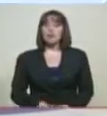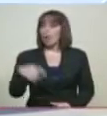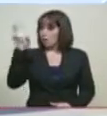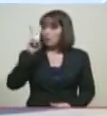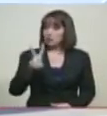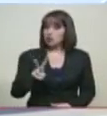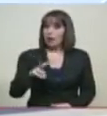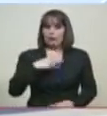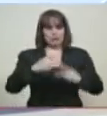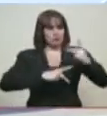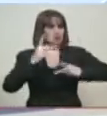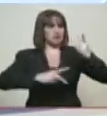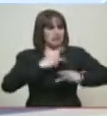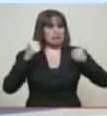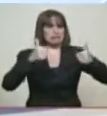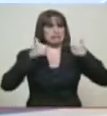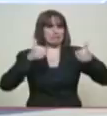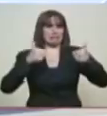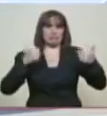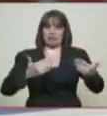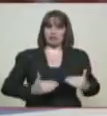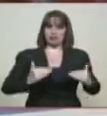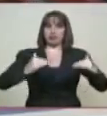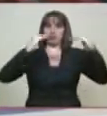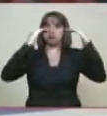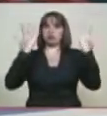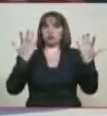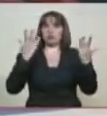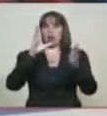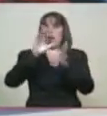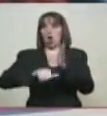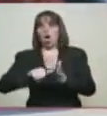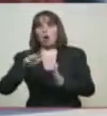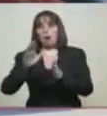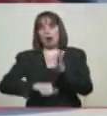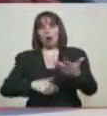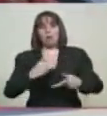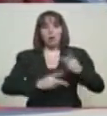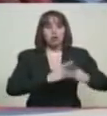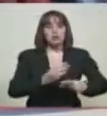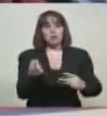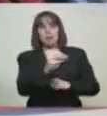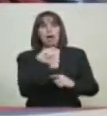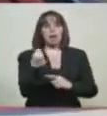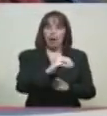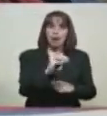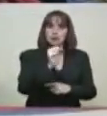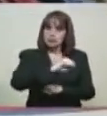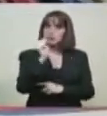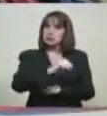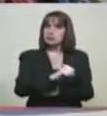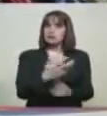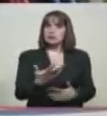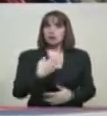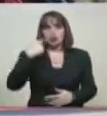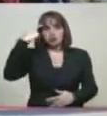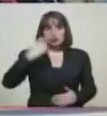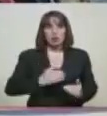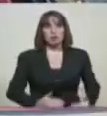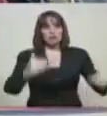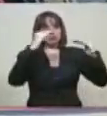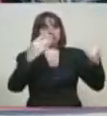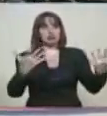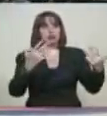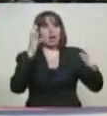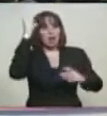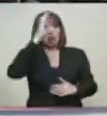Venezuela está produciendo más, claro que sí. Tenemos que producir más. Ahora es que falta elevar